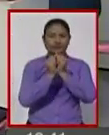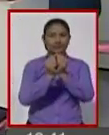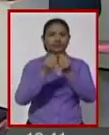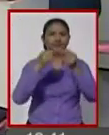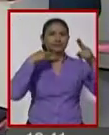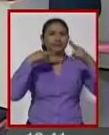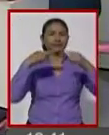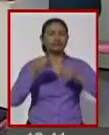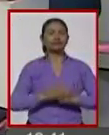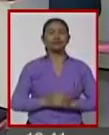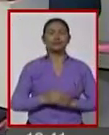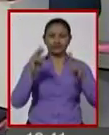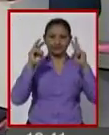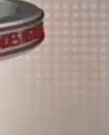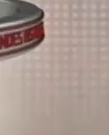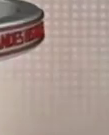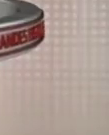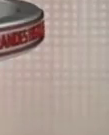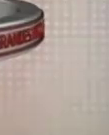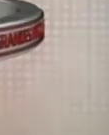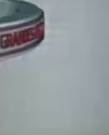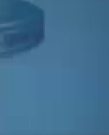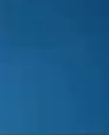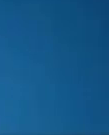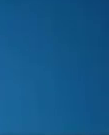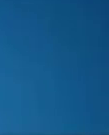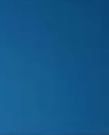la información en nuestros titulares.